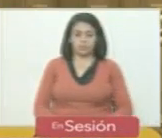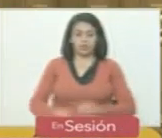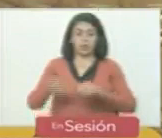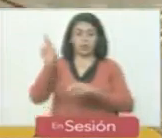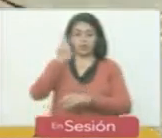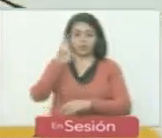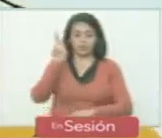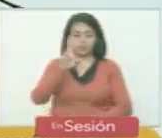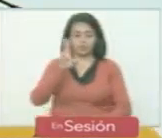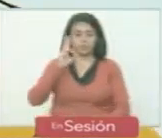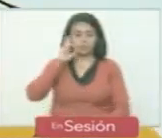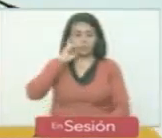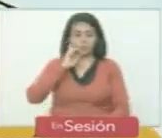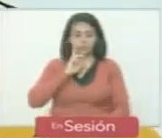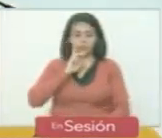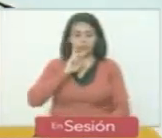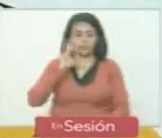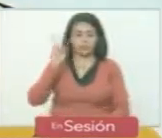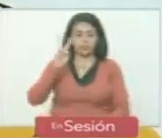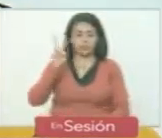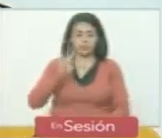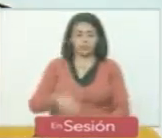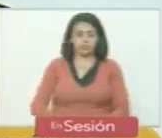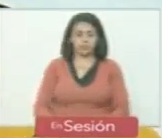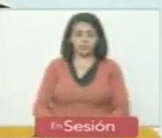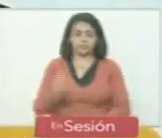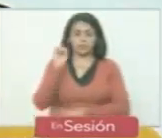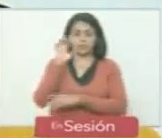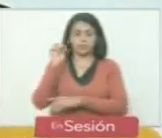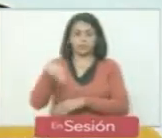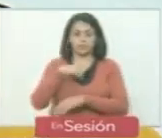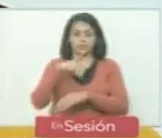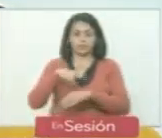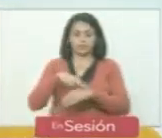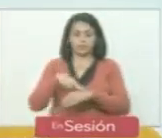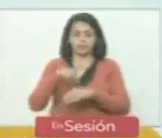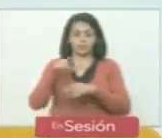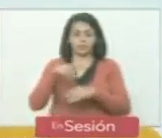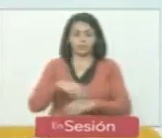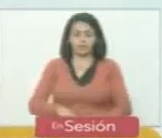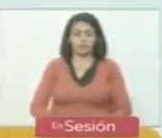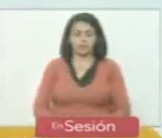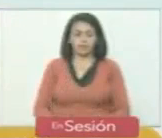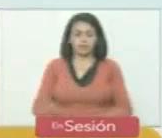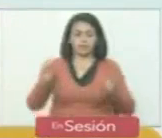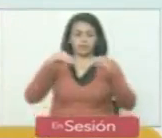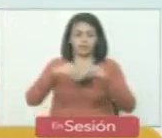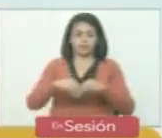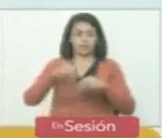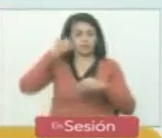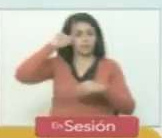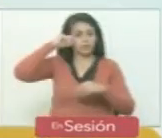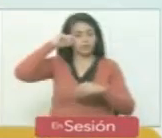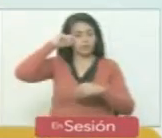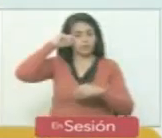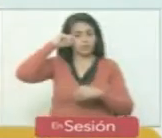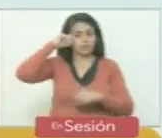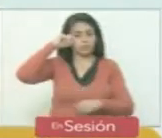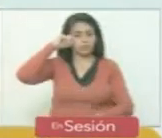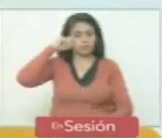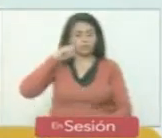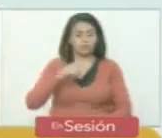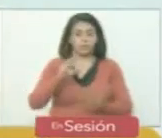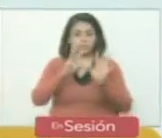República Bolivariana de Venezuela, Asamblea Nacional. Acuerdo en conmemoración